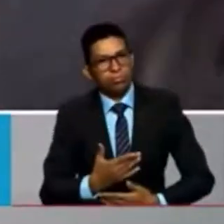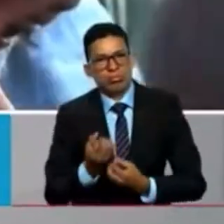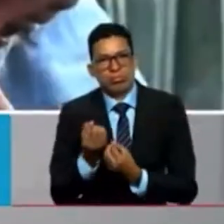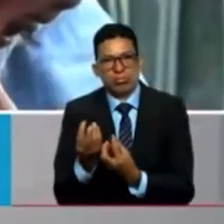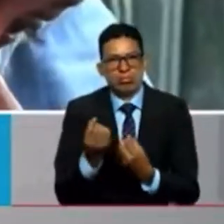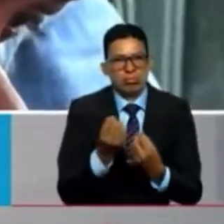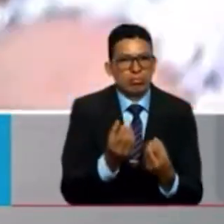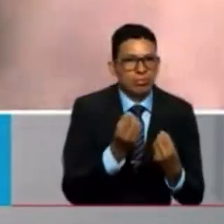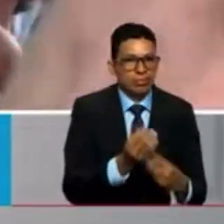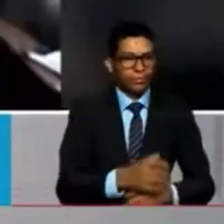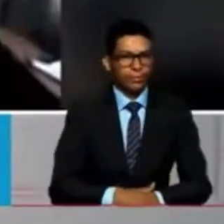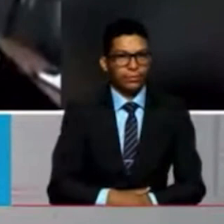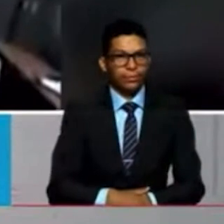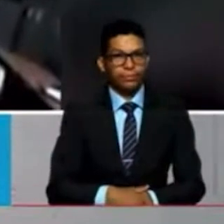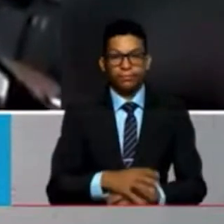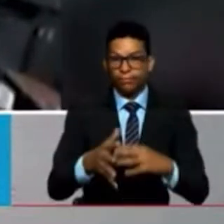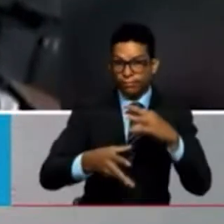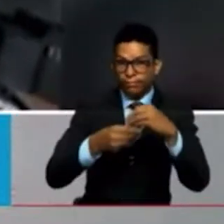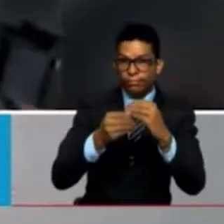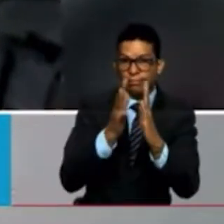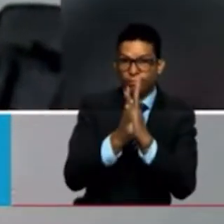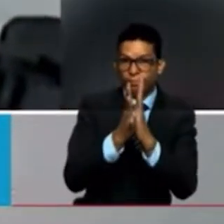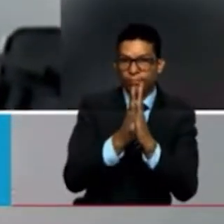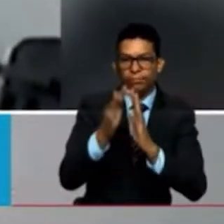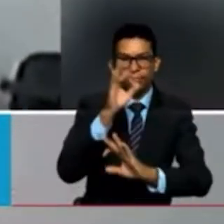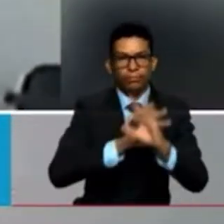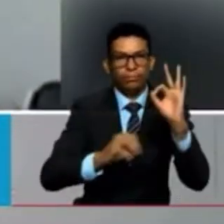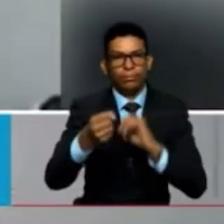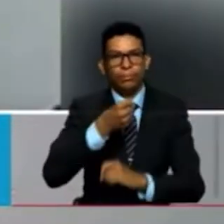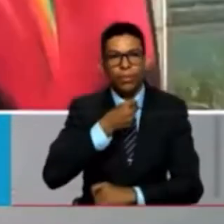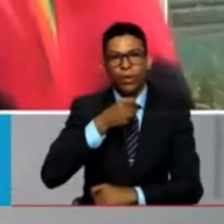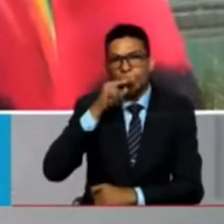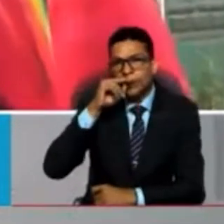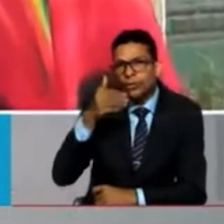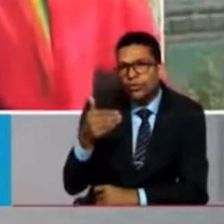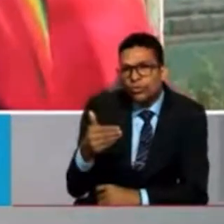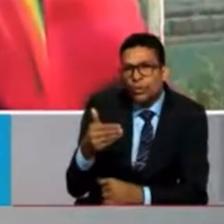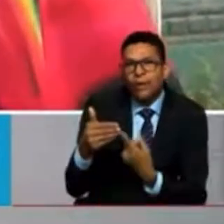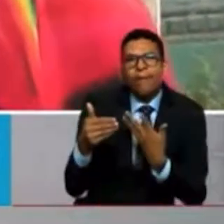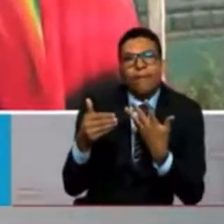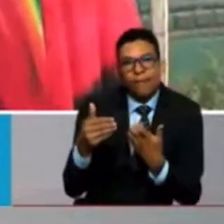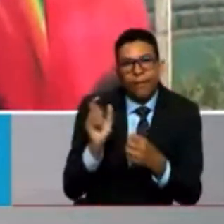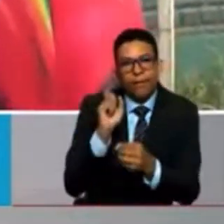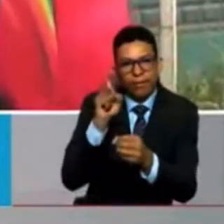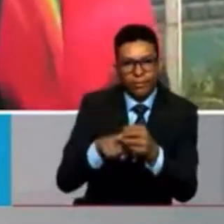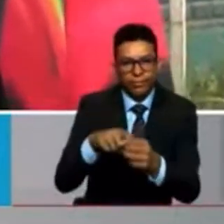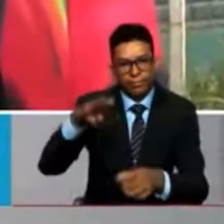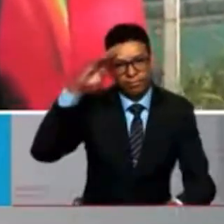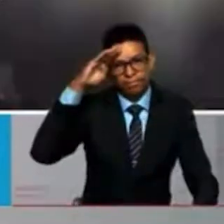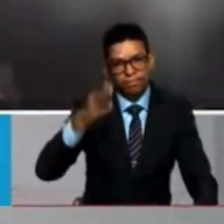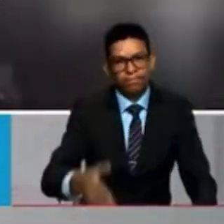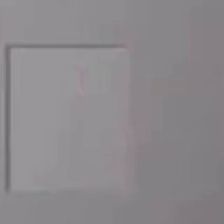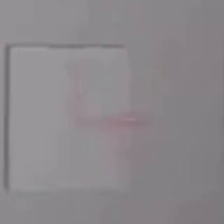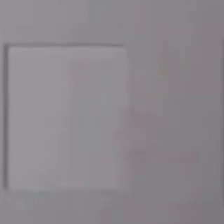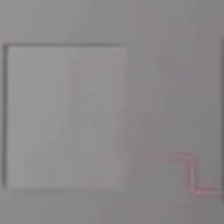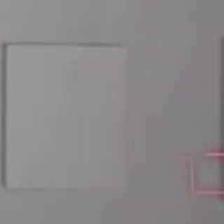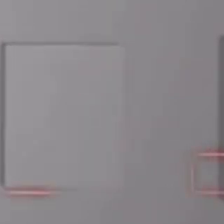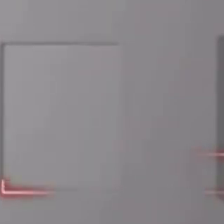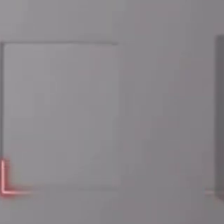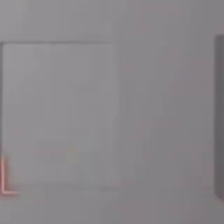de gentes. Además, contó a Telepacífico Noticias que desde muy pequeña soñaba con ingresar a esta institución.